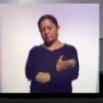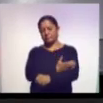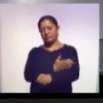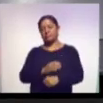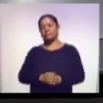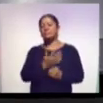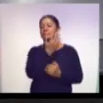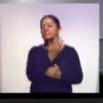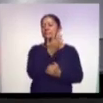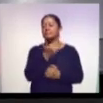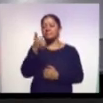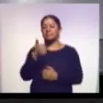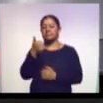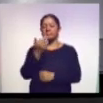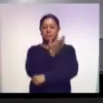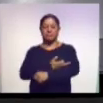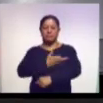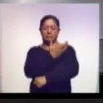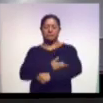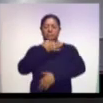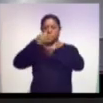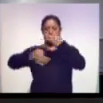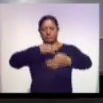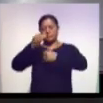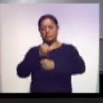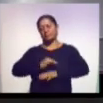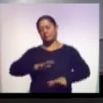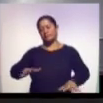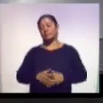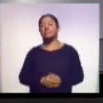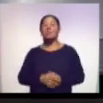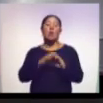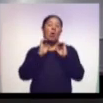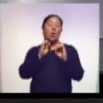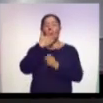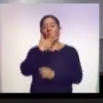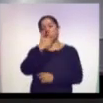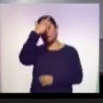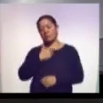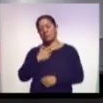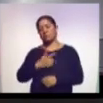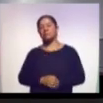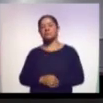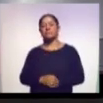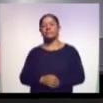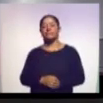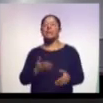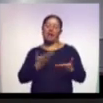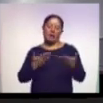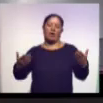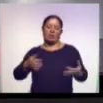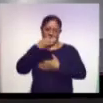las 5:06 p.m. en Avances Informativos. O bien a las 8:00 p.m. en la tercera emisión de